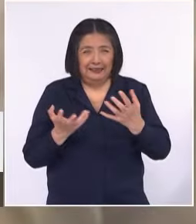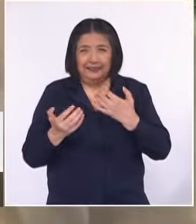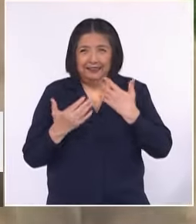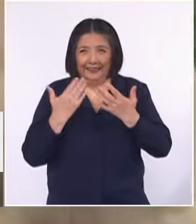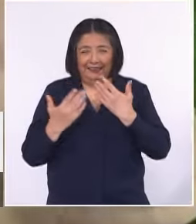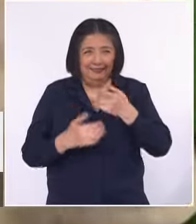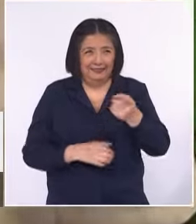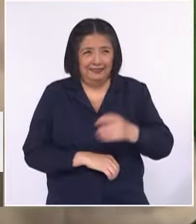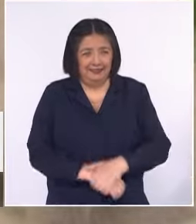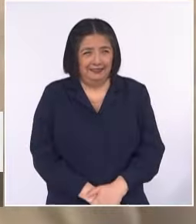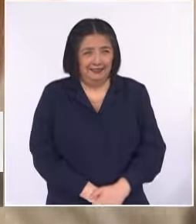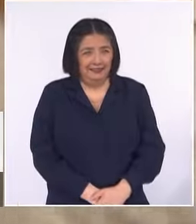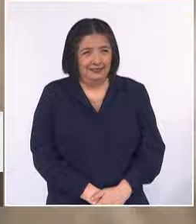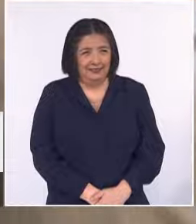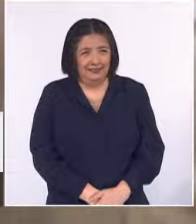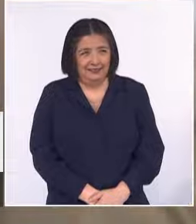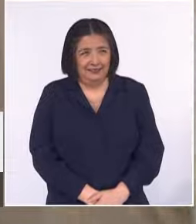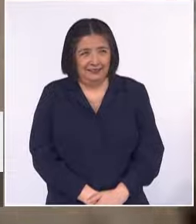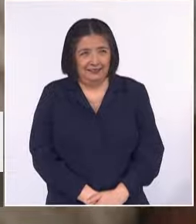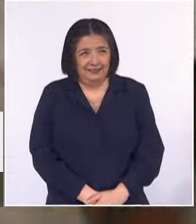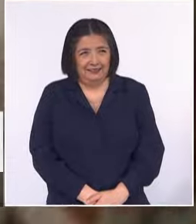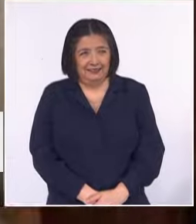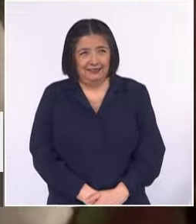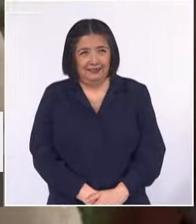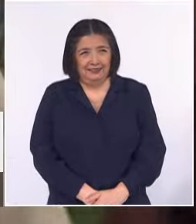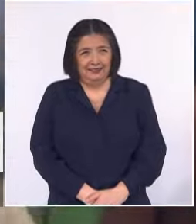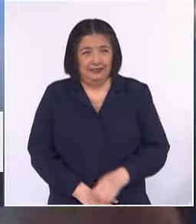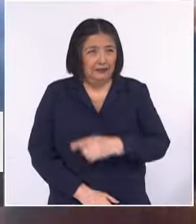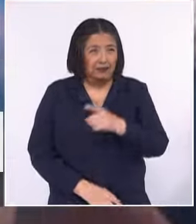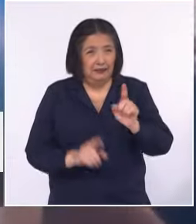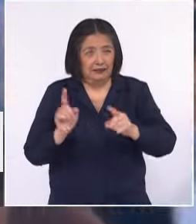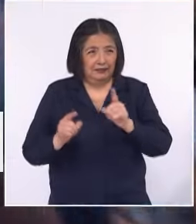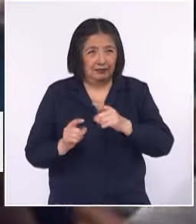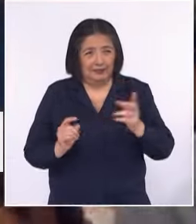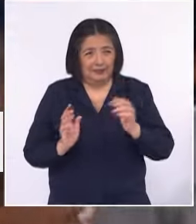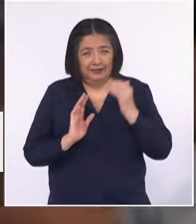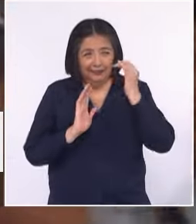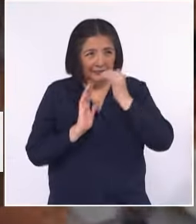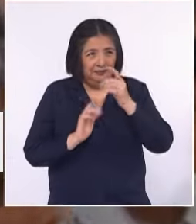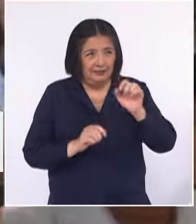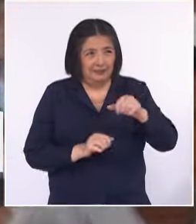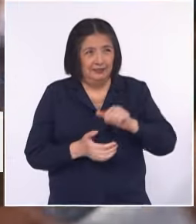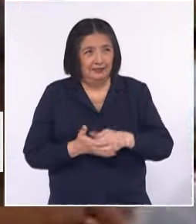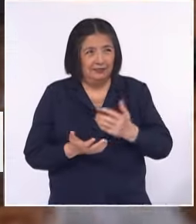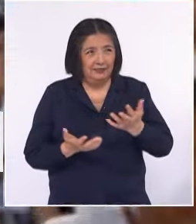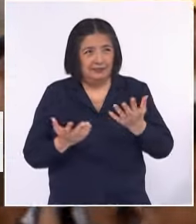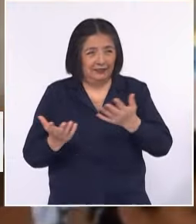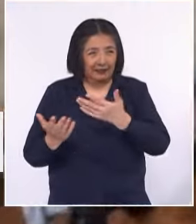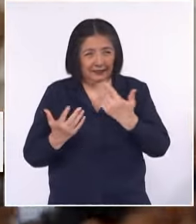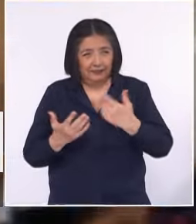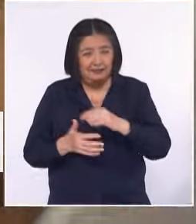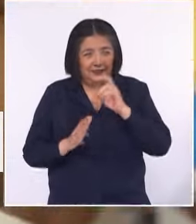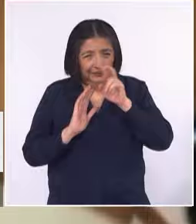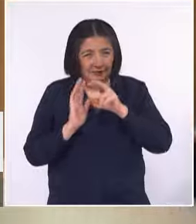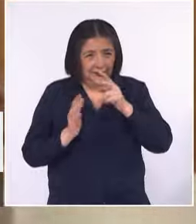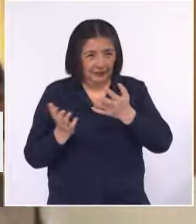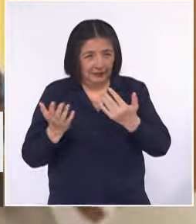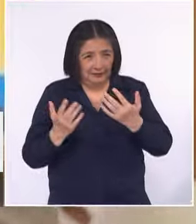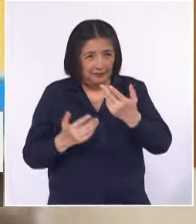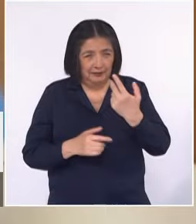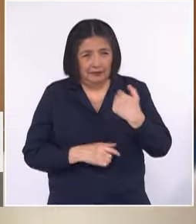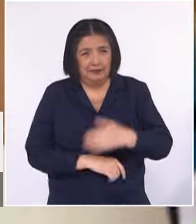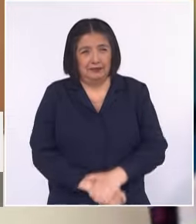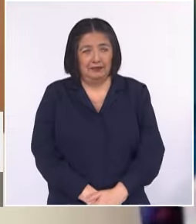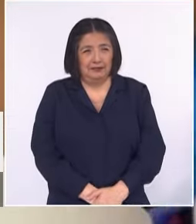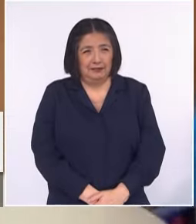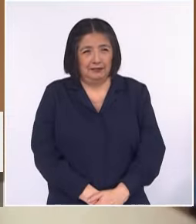Están queriendo que quieren hablar, claro. A ver, alguno de los chicos que grabó el video, a ver. Acá estamos, profesor. Vamos a ver, ¿quiénes de los que grabaron el video? Vengan, a ver, uno